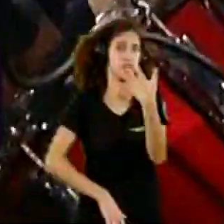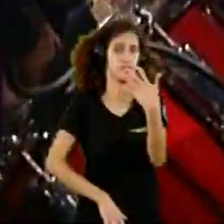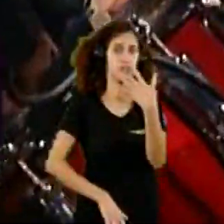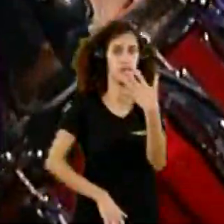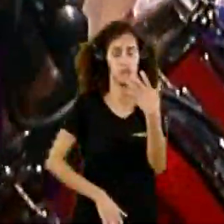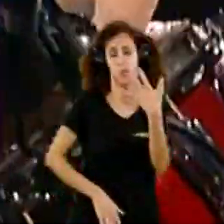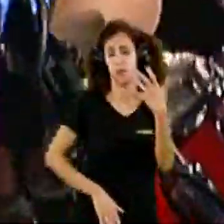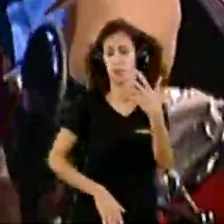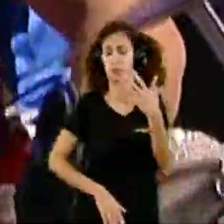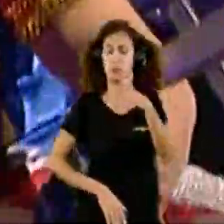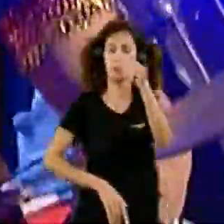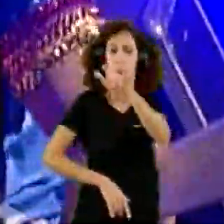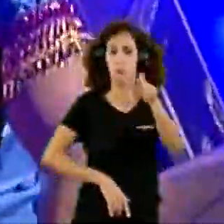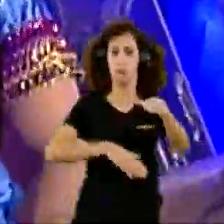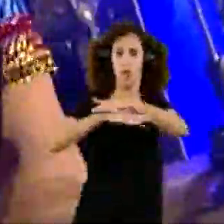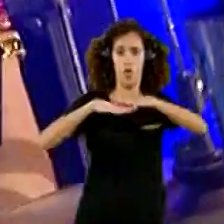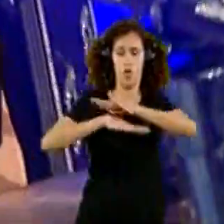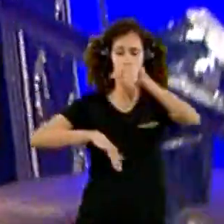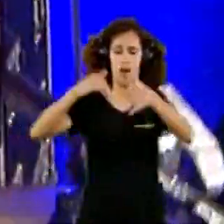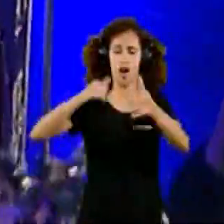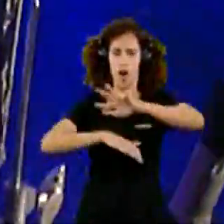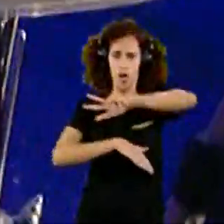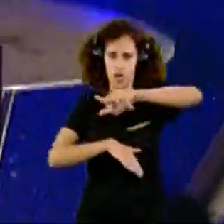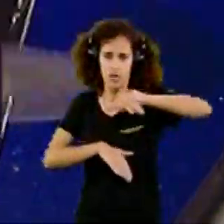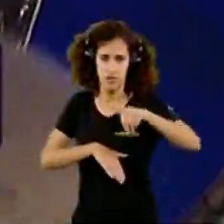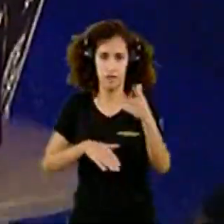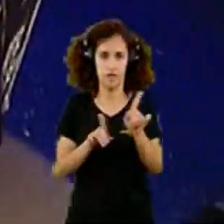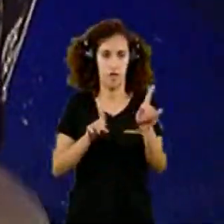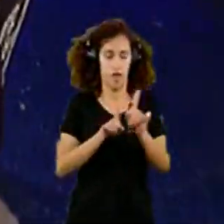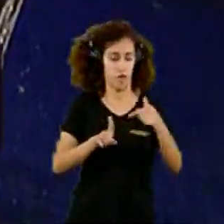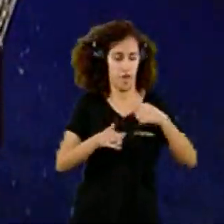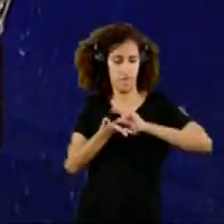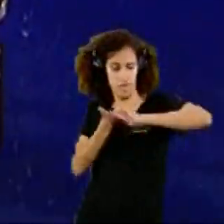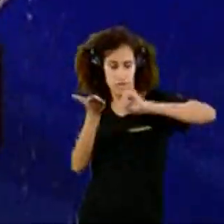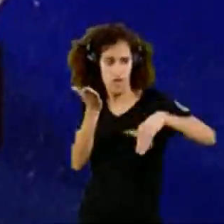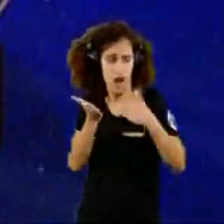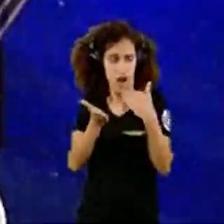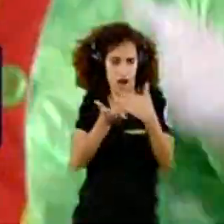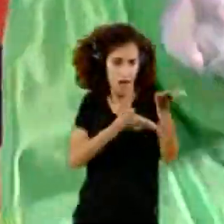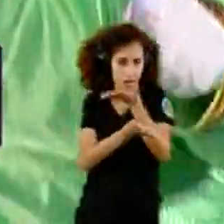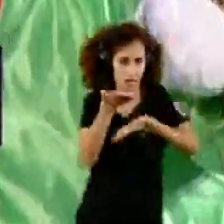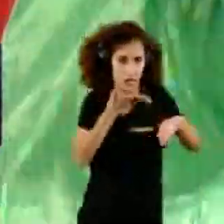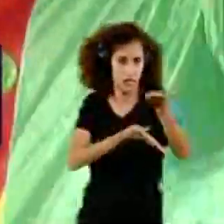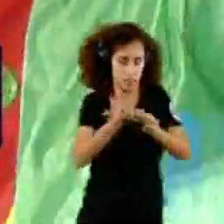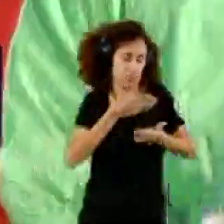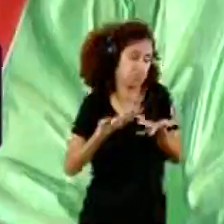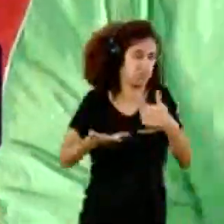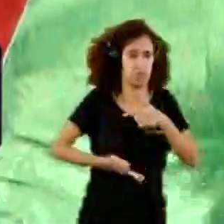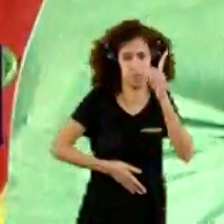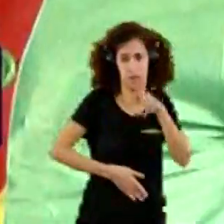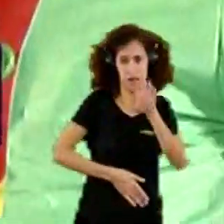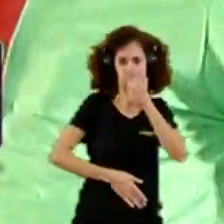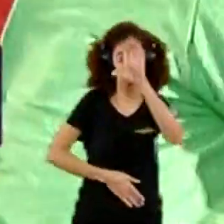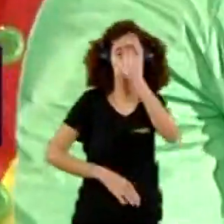Mi país lo gobiernan corruptos, que me dan contratos y me hacen favores, así es más